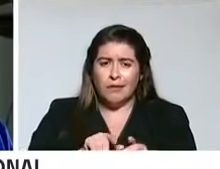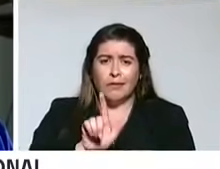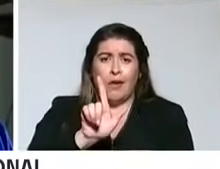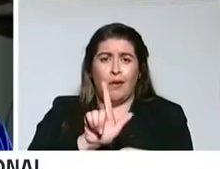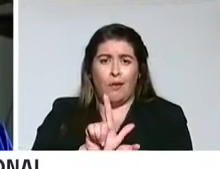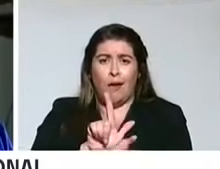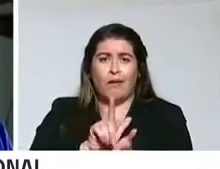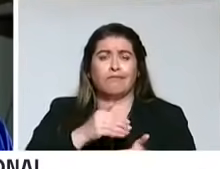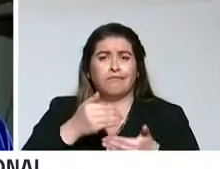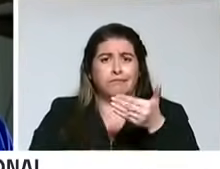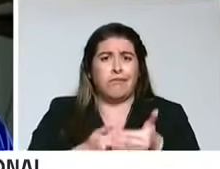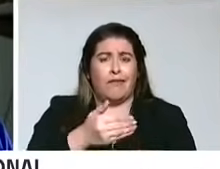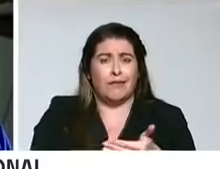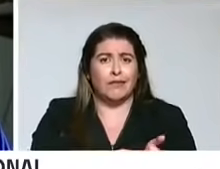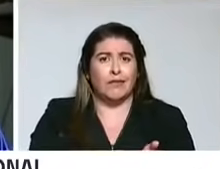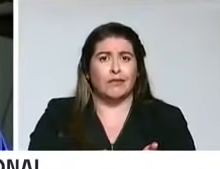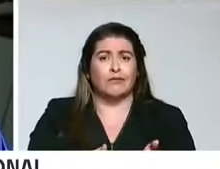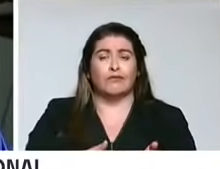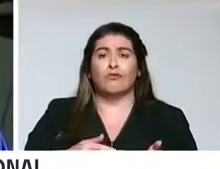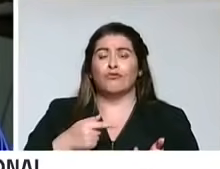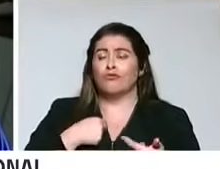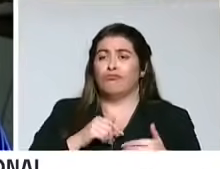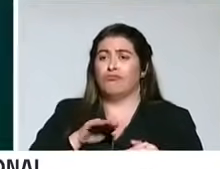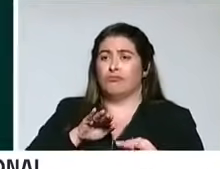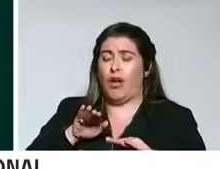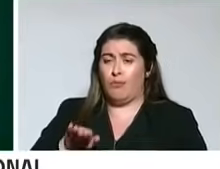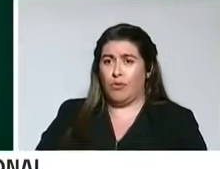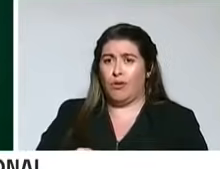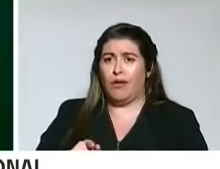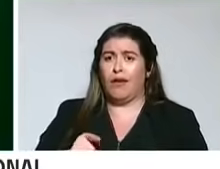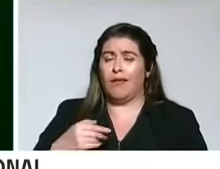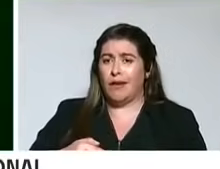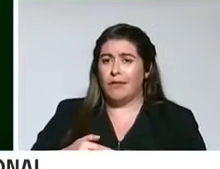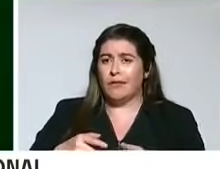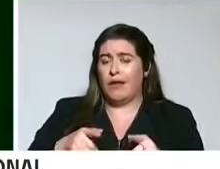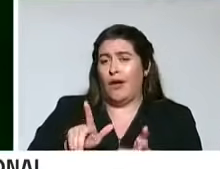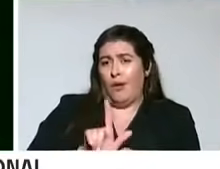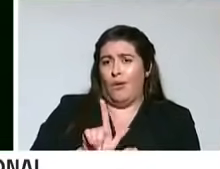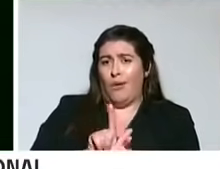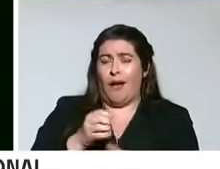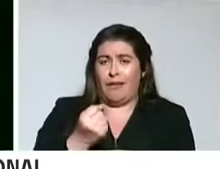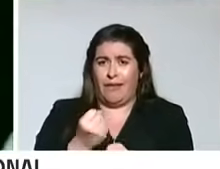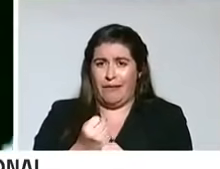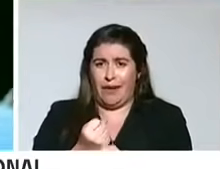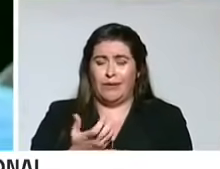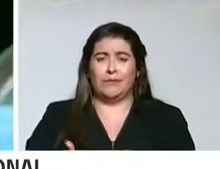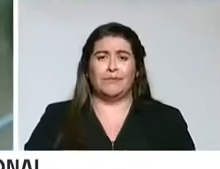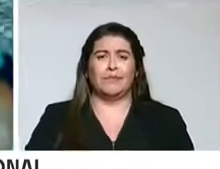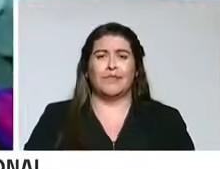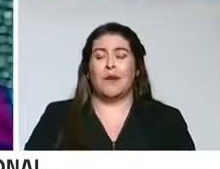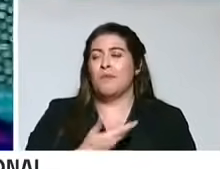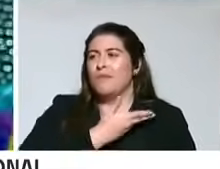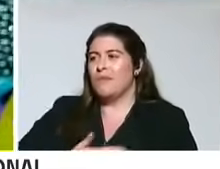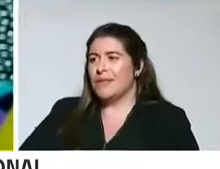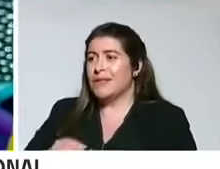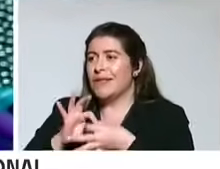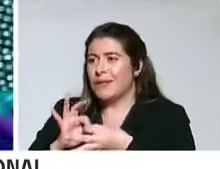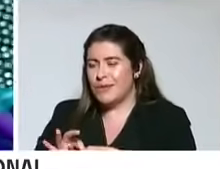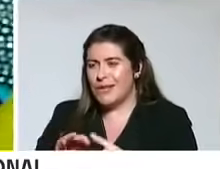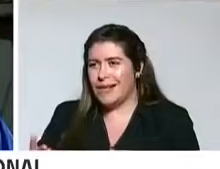salir adelante. Así que cuente conmigo en este espacio de trabajo. Presidenta, muchas gracias.